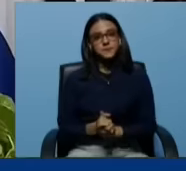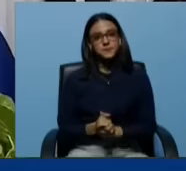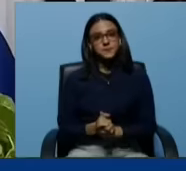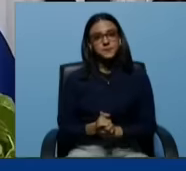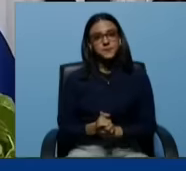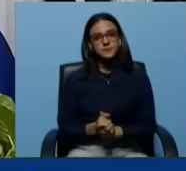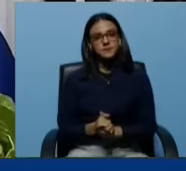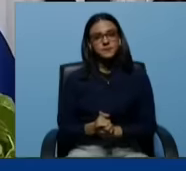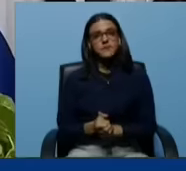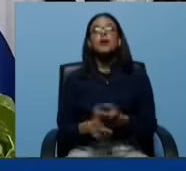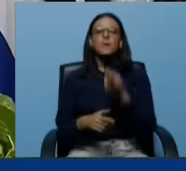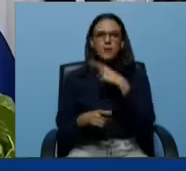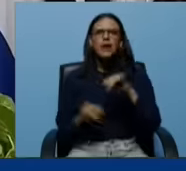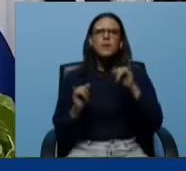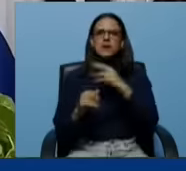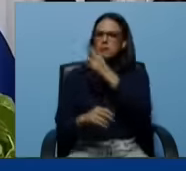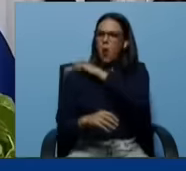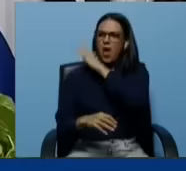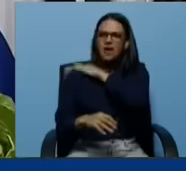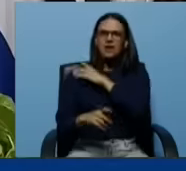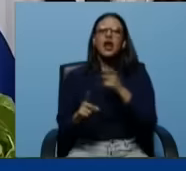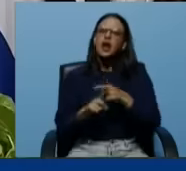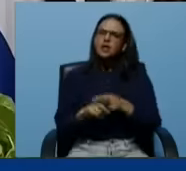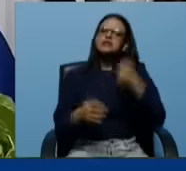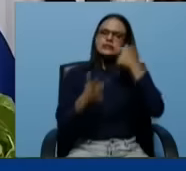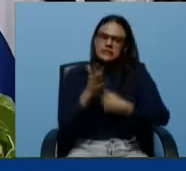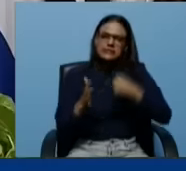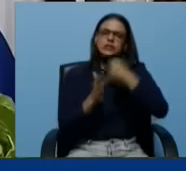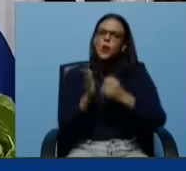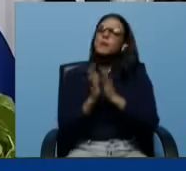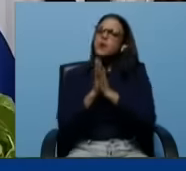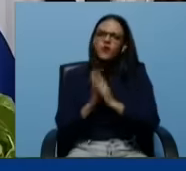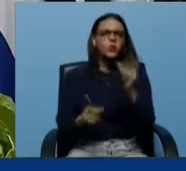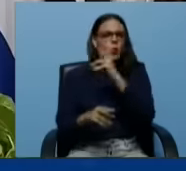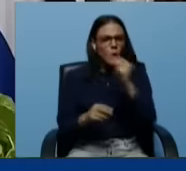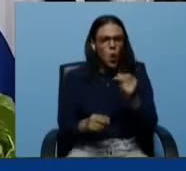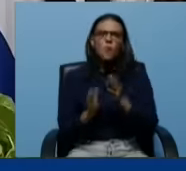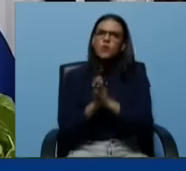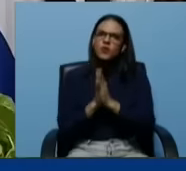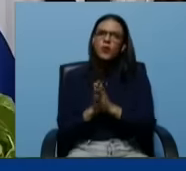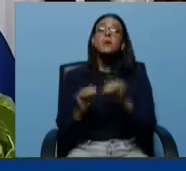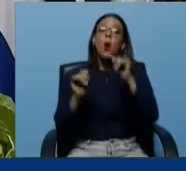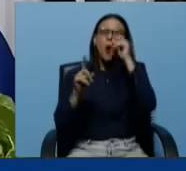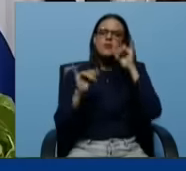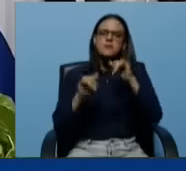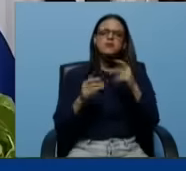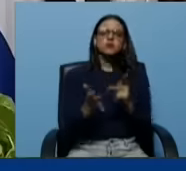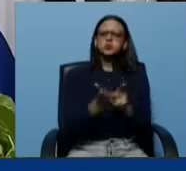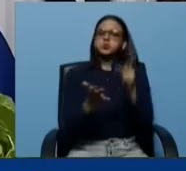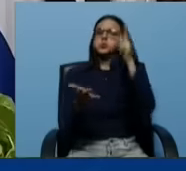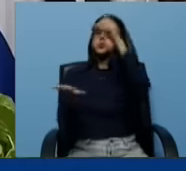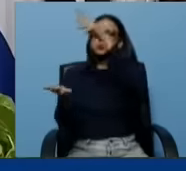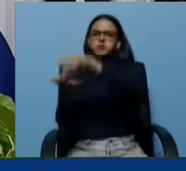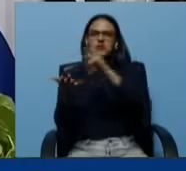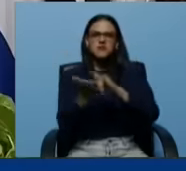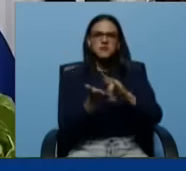pero le insistían los generales que no. Pero él viajó a Managua,